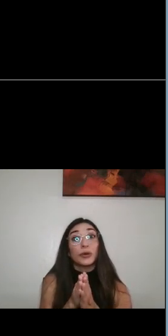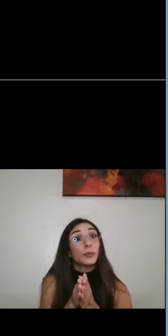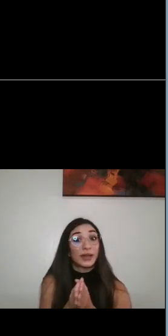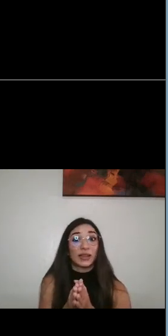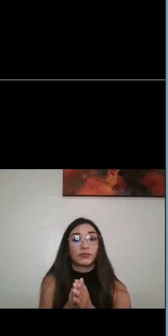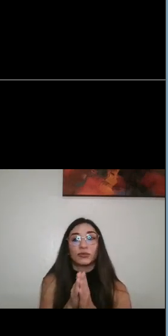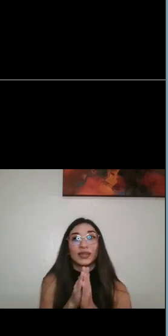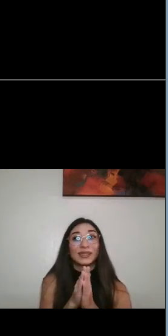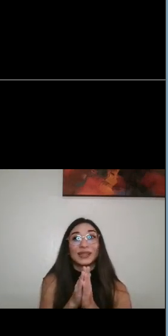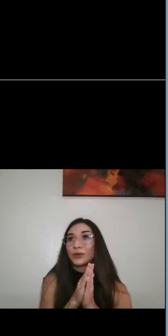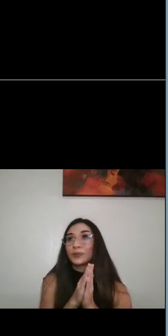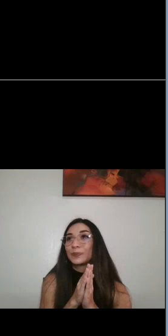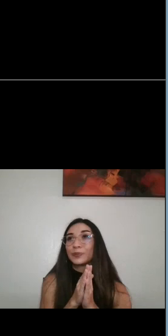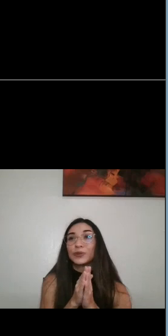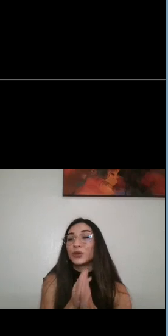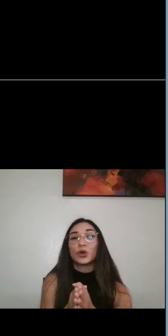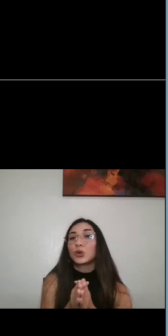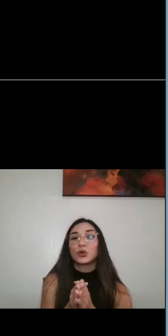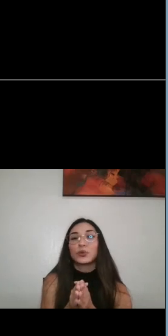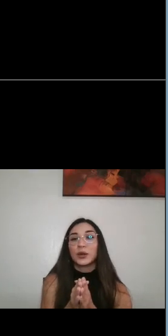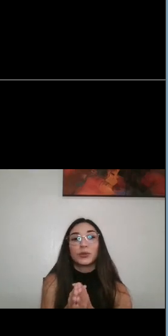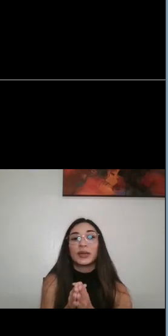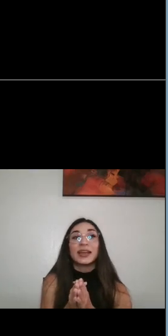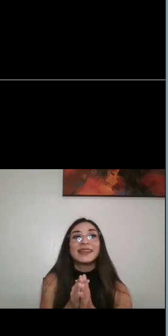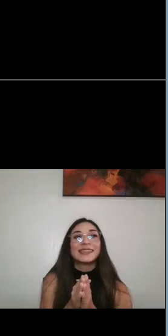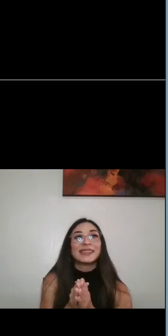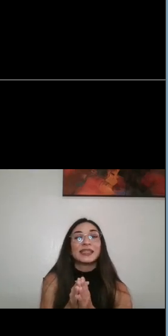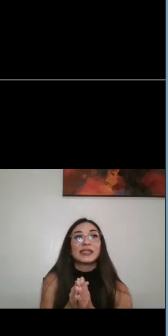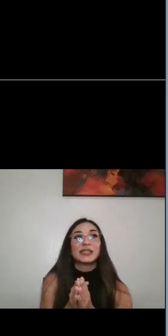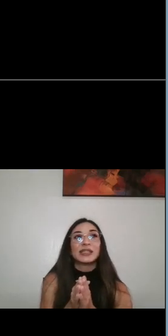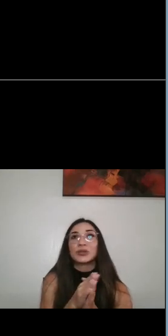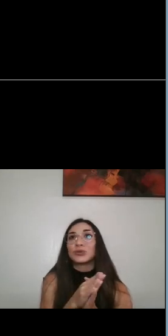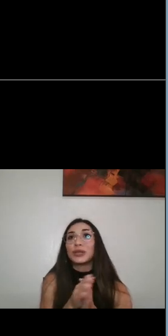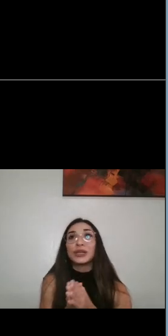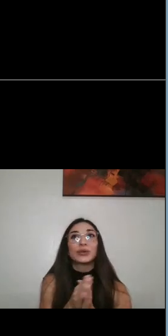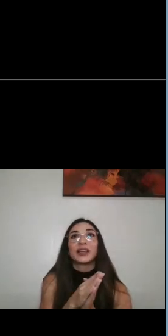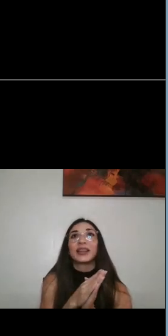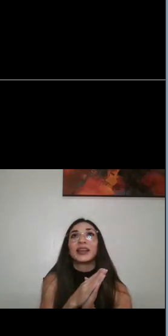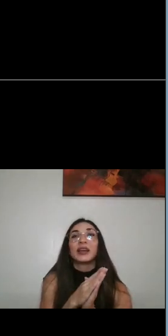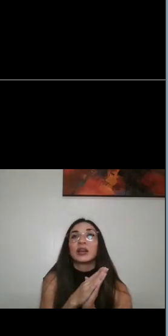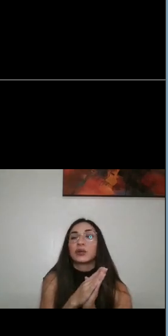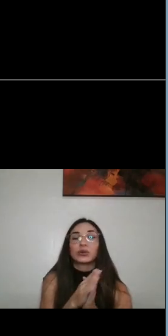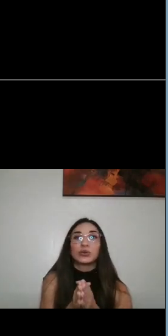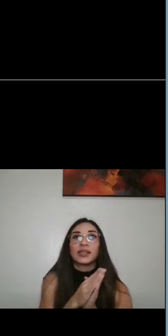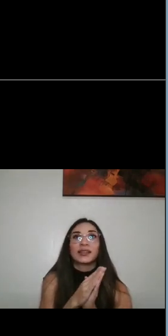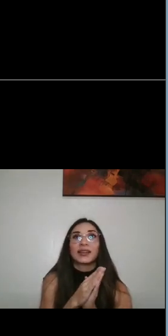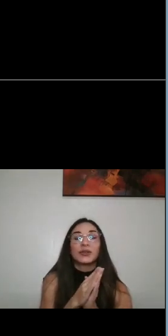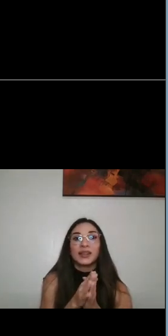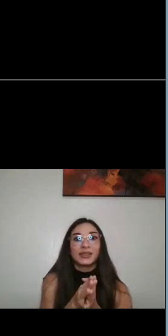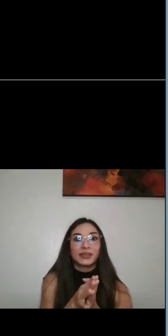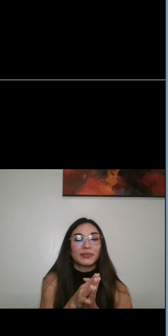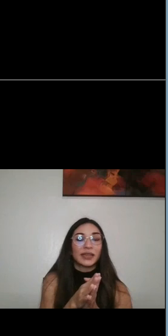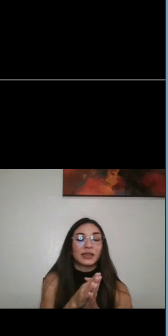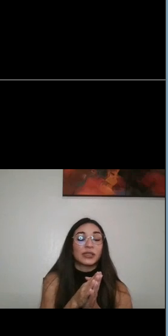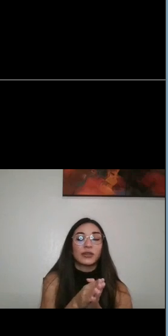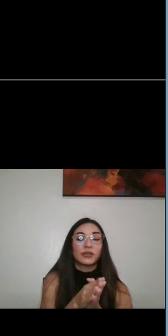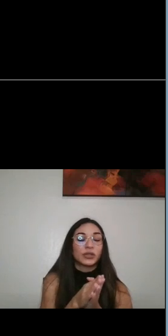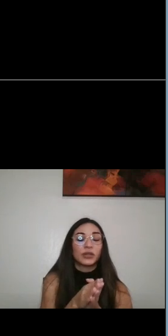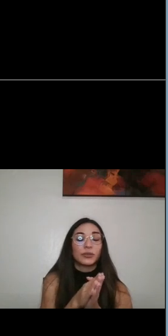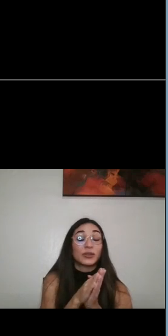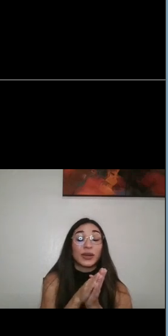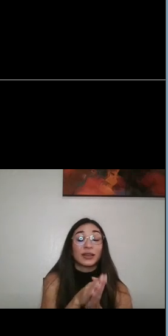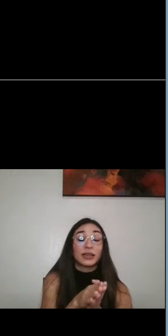ser completa, un rastreo no nos va a cubrir. Si su niño tiene o su niña tiene alguna de los